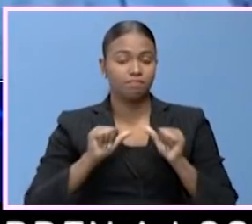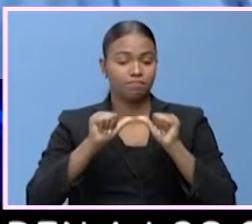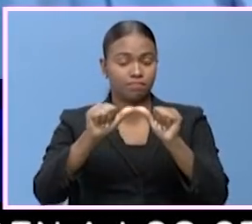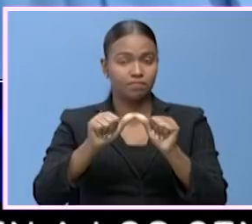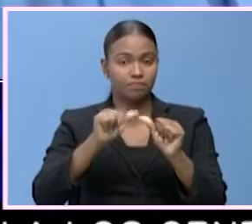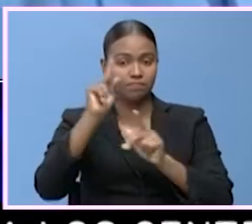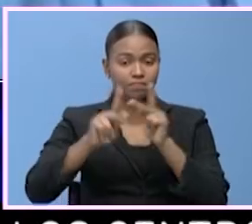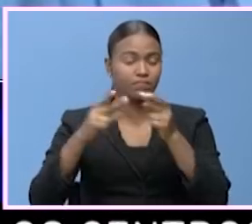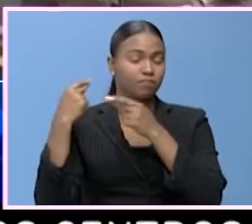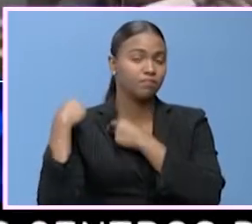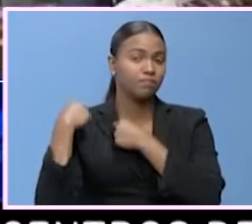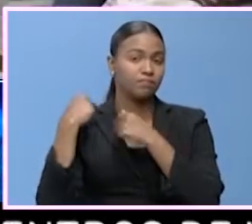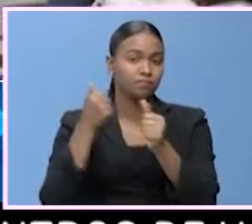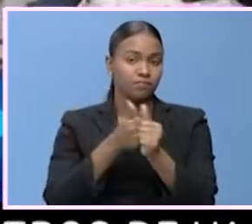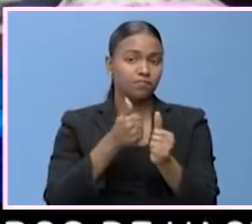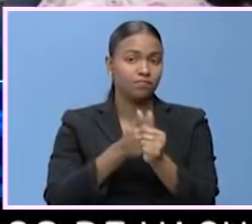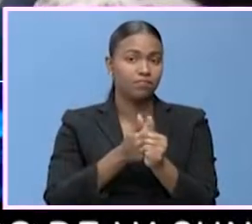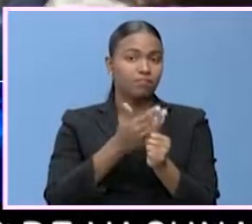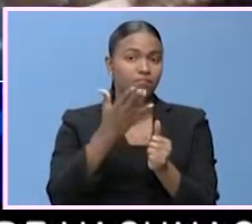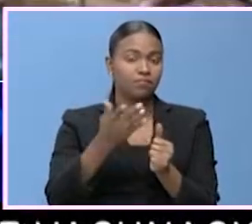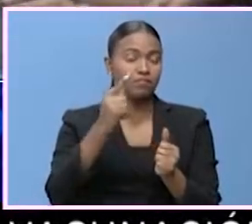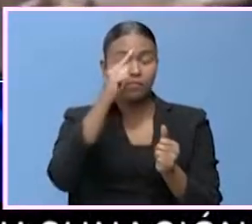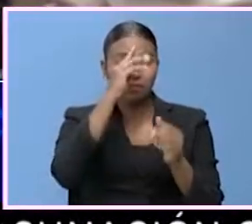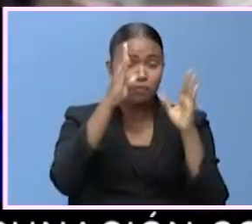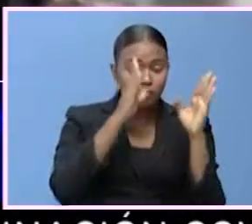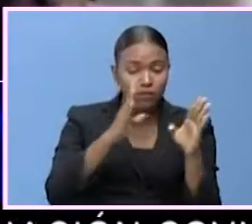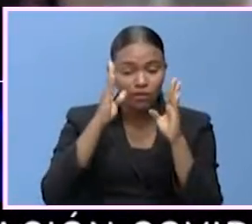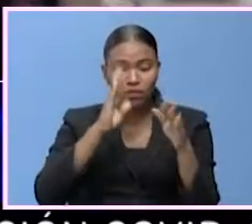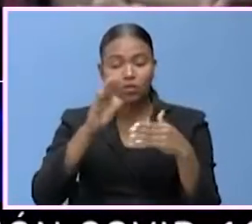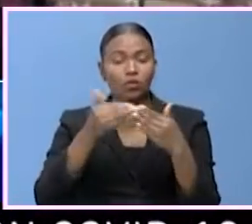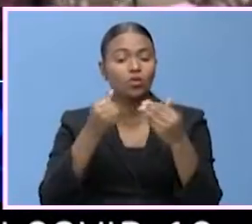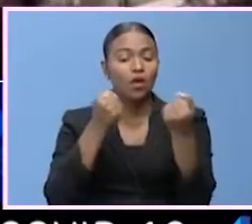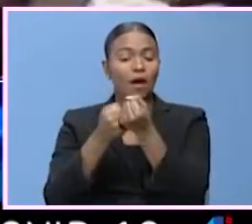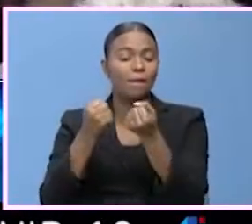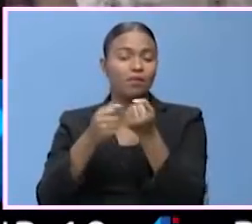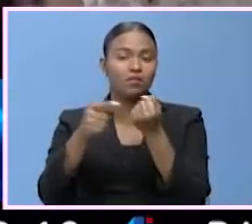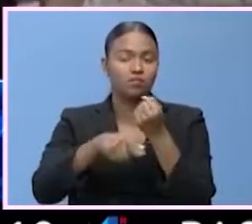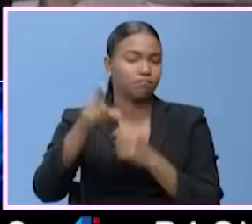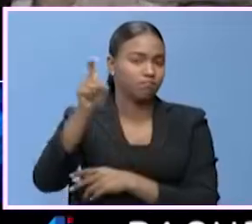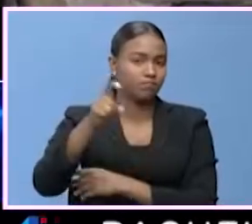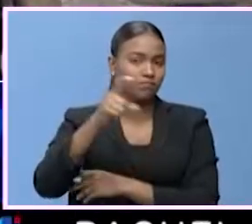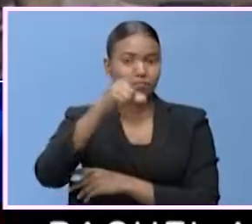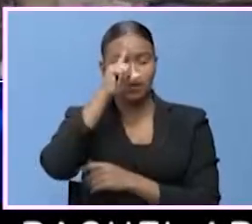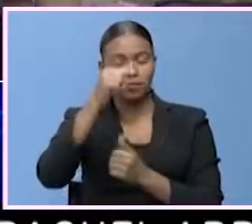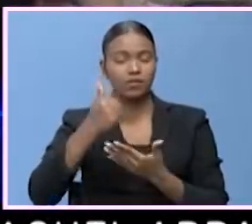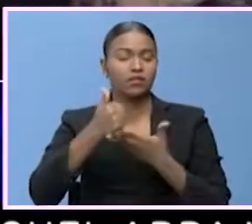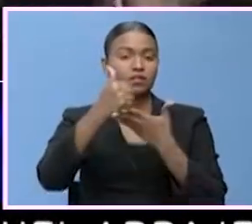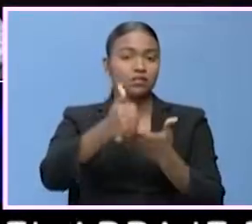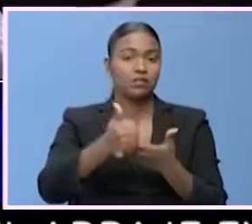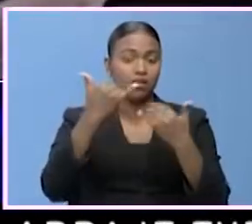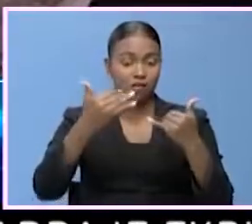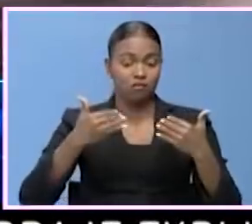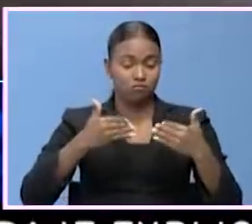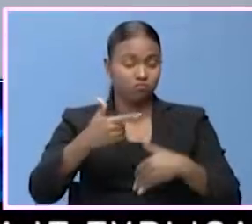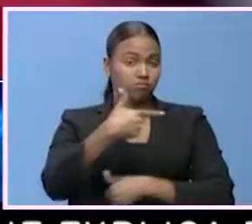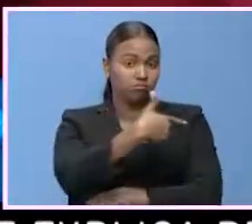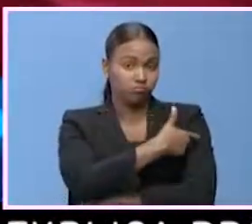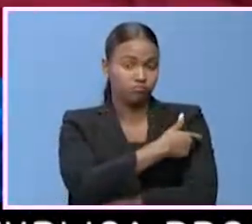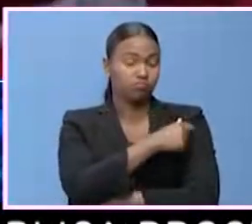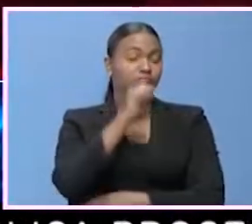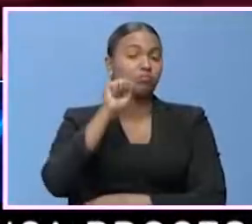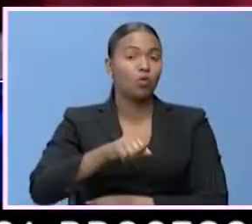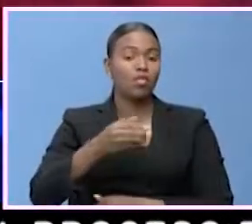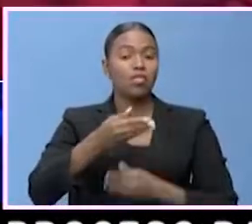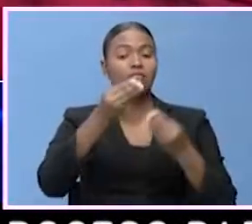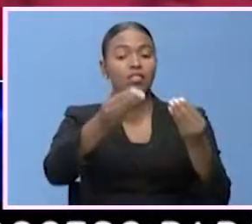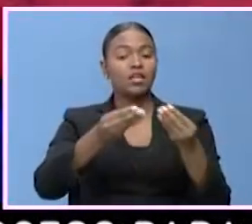a las autoridades sanitarias brindando todo el apoyo necesario para garantizar que la inmunización llegue